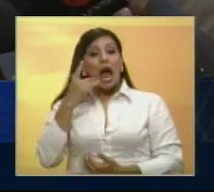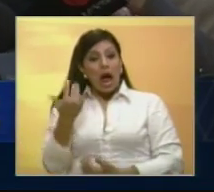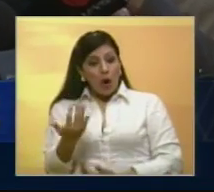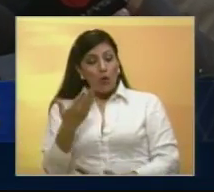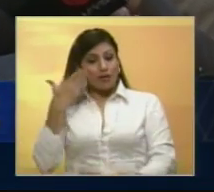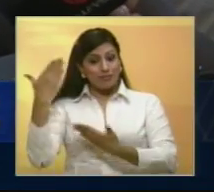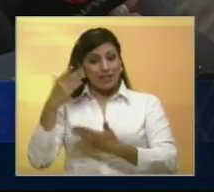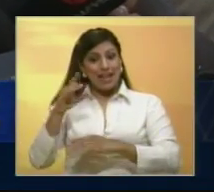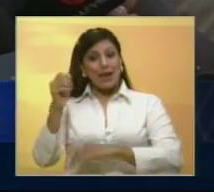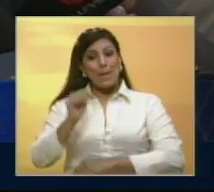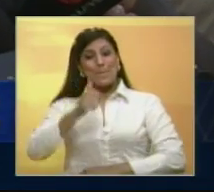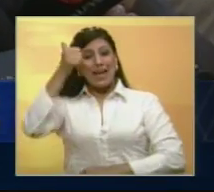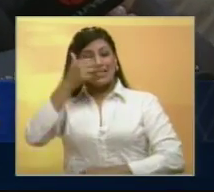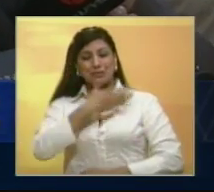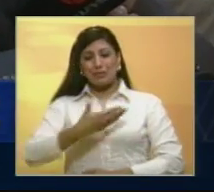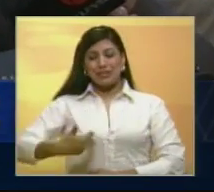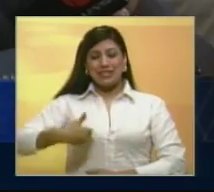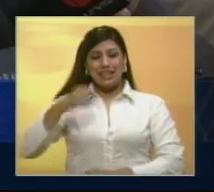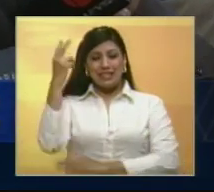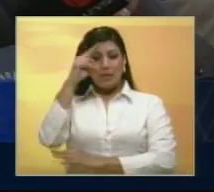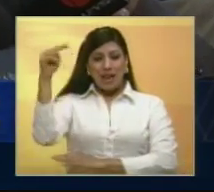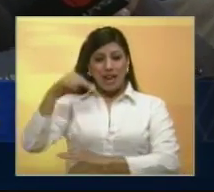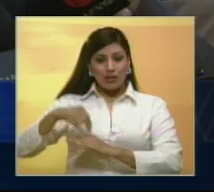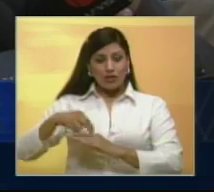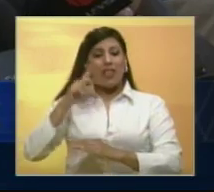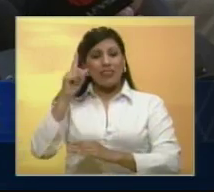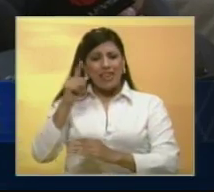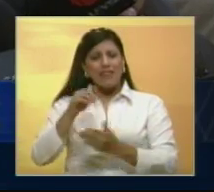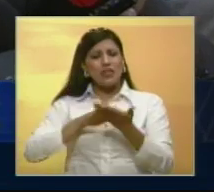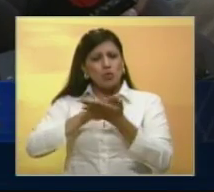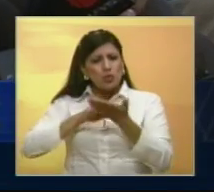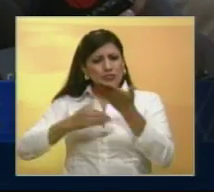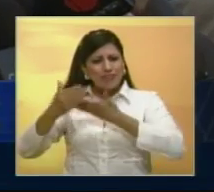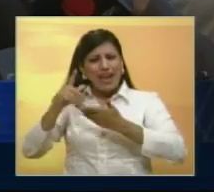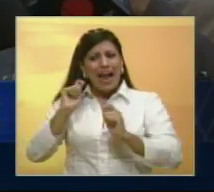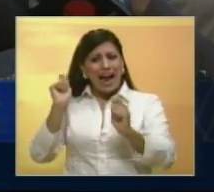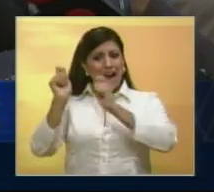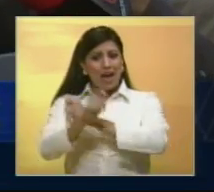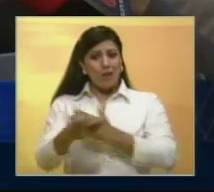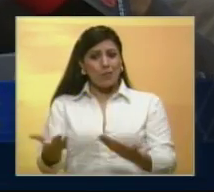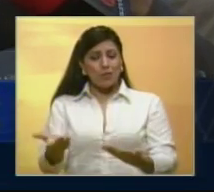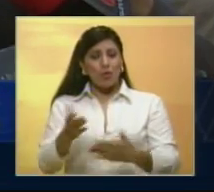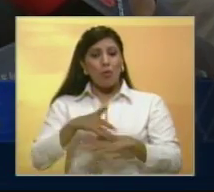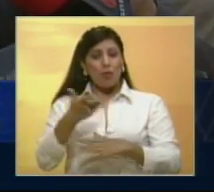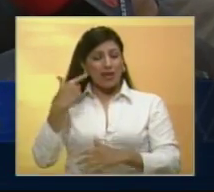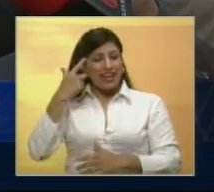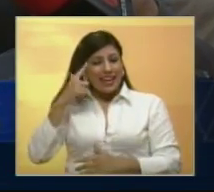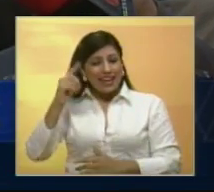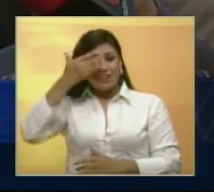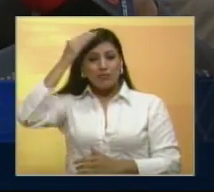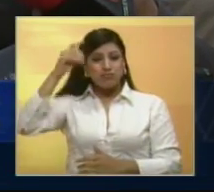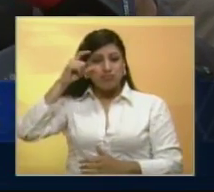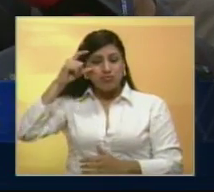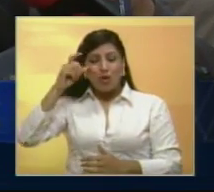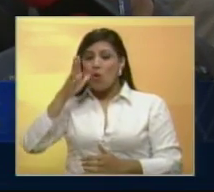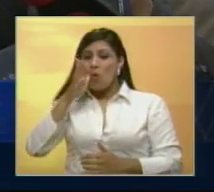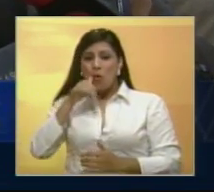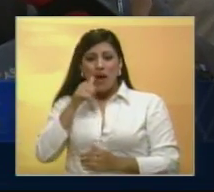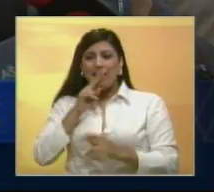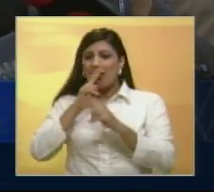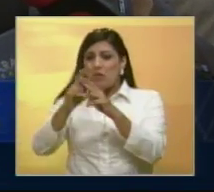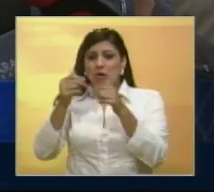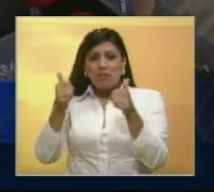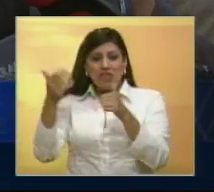Poder Legislativo considera que se deben hacer rectificaciones en el modelo económico del país, ya que a su juicio ha demostrado no arrojar